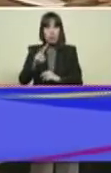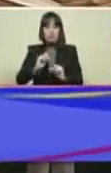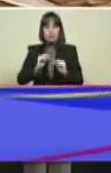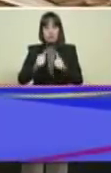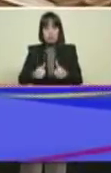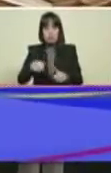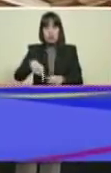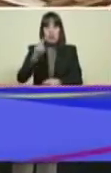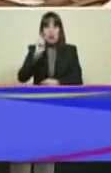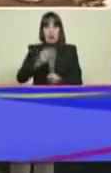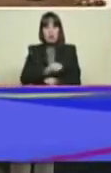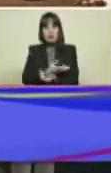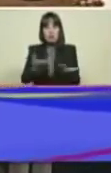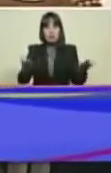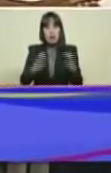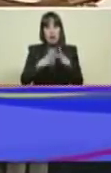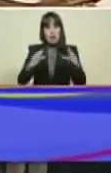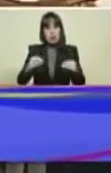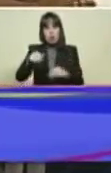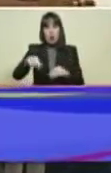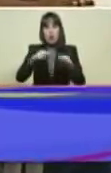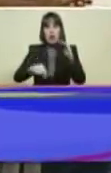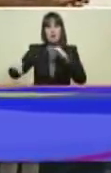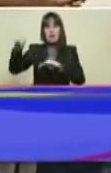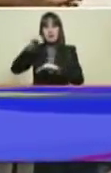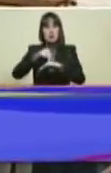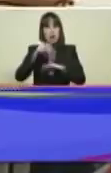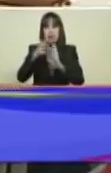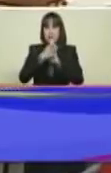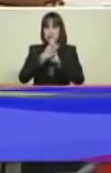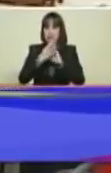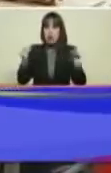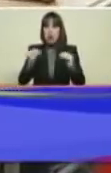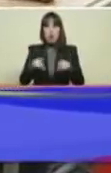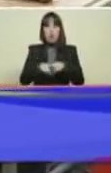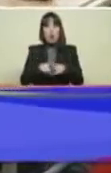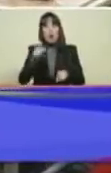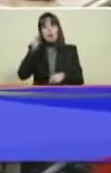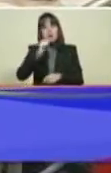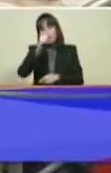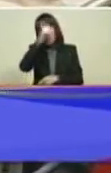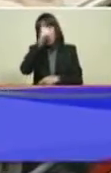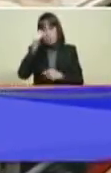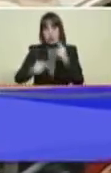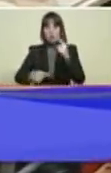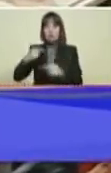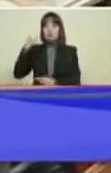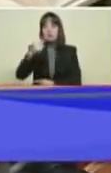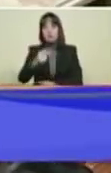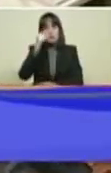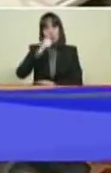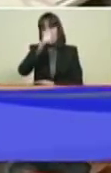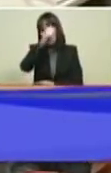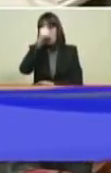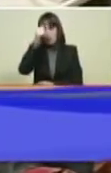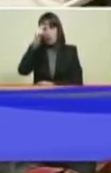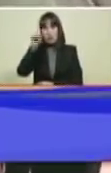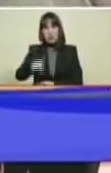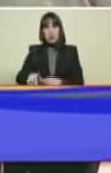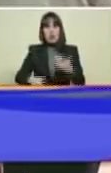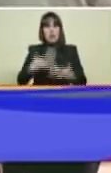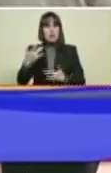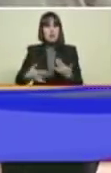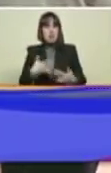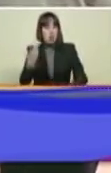sino también a nivel nacional. Y este fin de semana, y nos quedan dos fines de semana más activados con la jornada